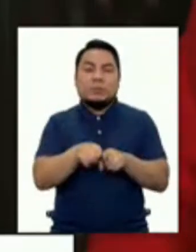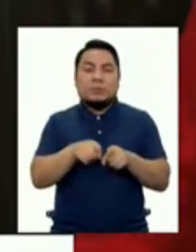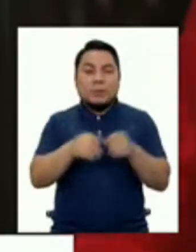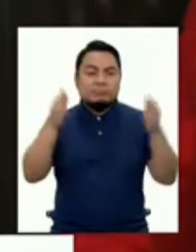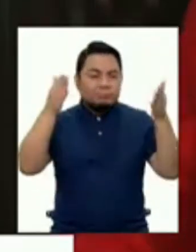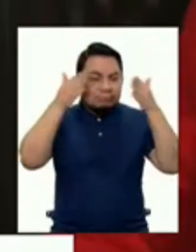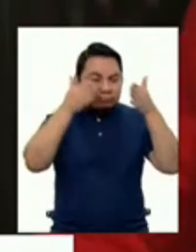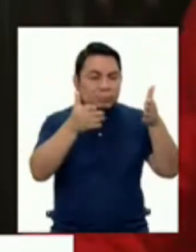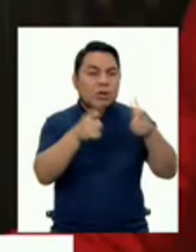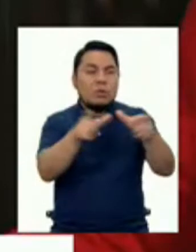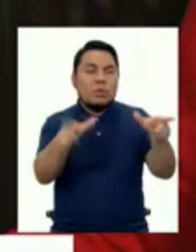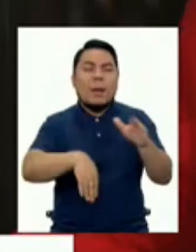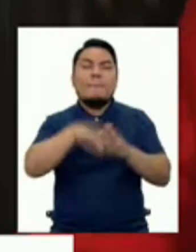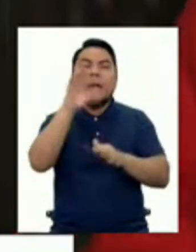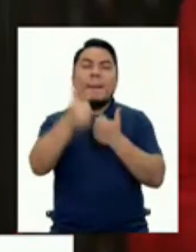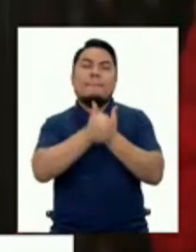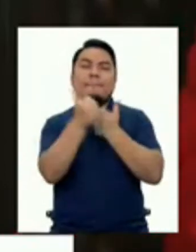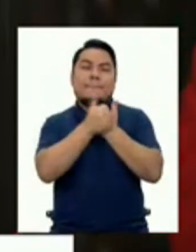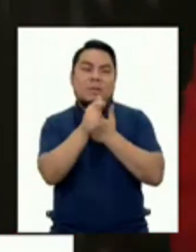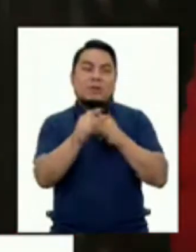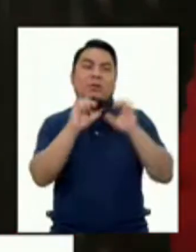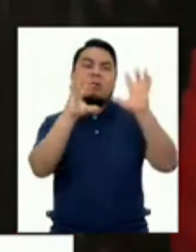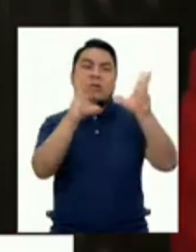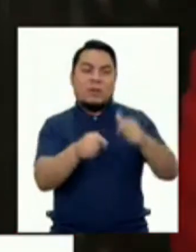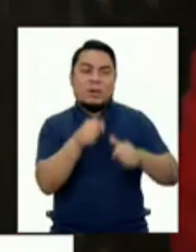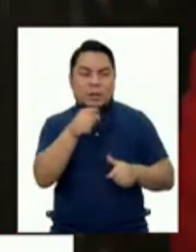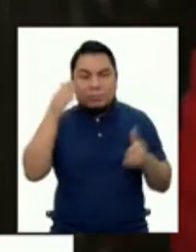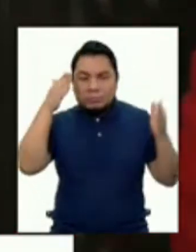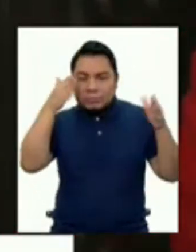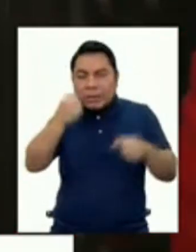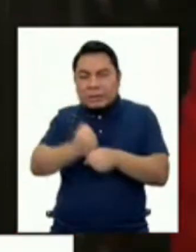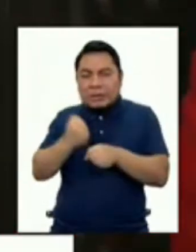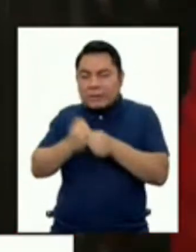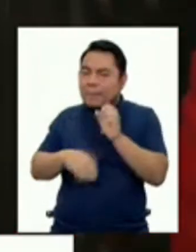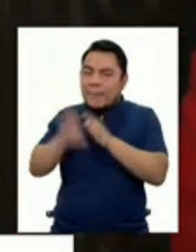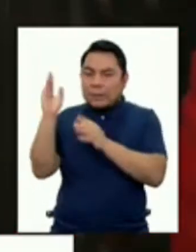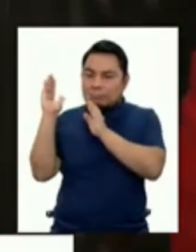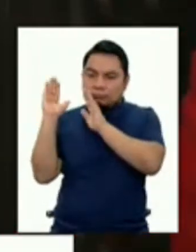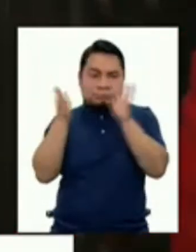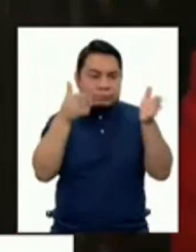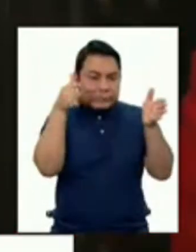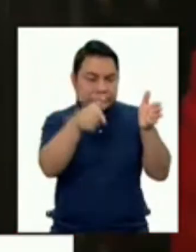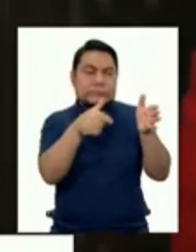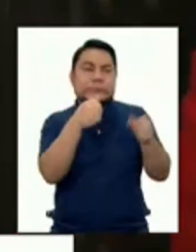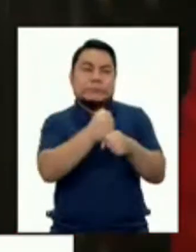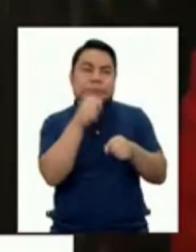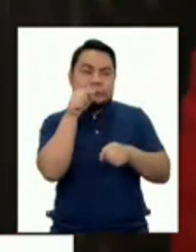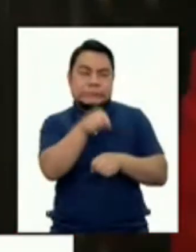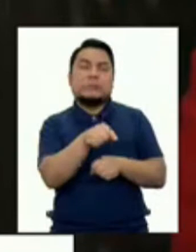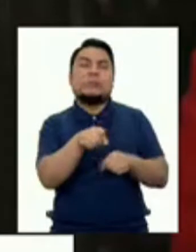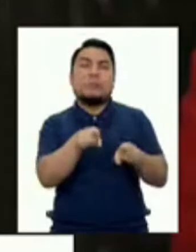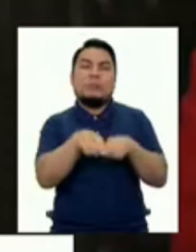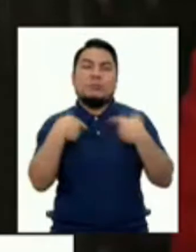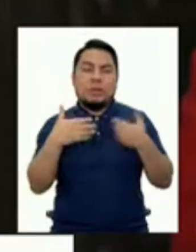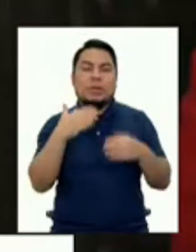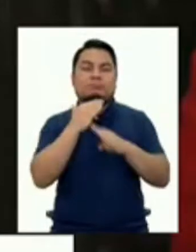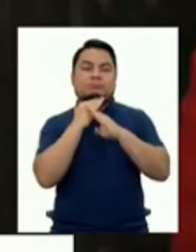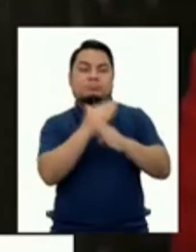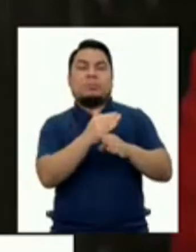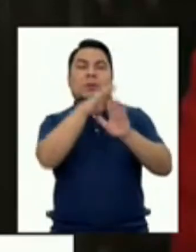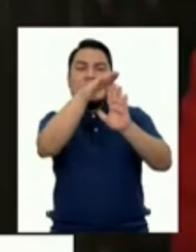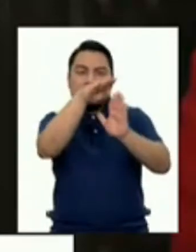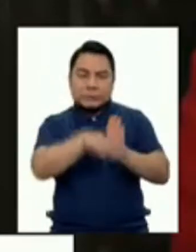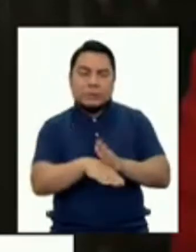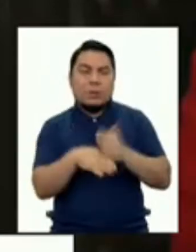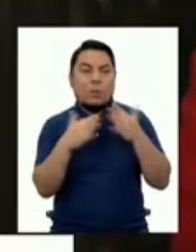focalizar las zonas de mayor incidencia delictiva para direccionar sus recursos de la mejor manera y poder contrarrestar